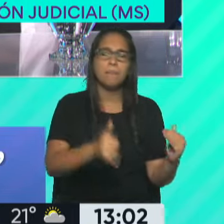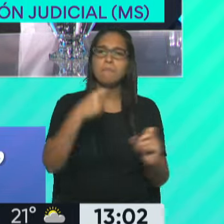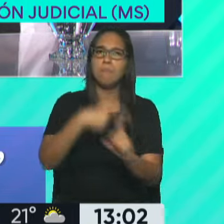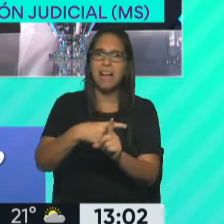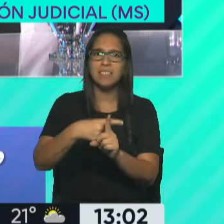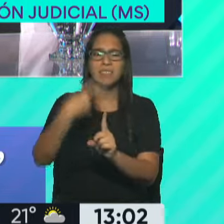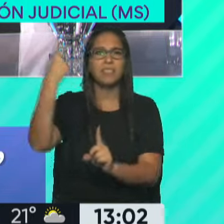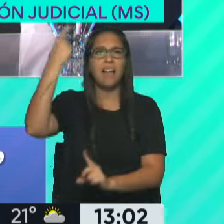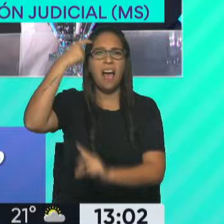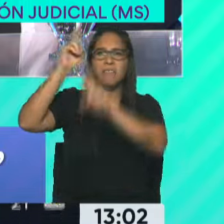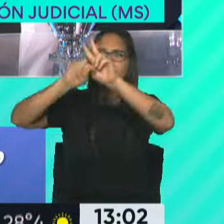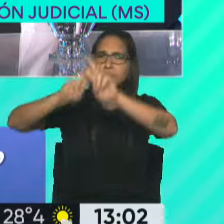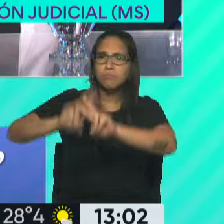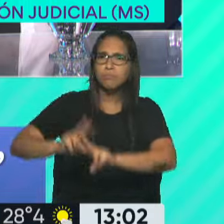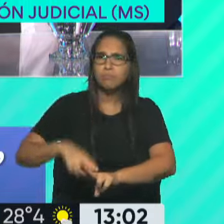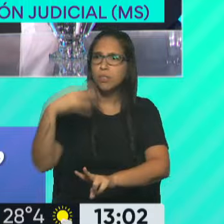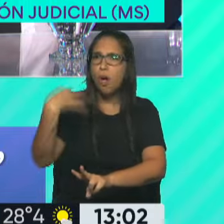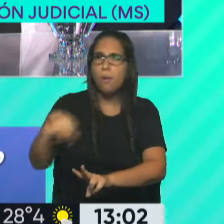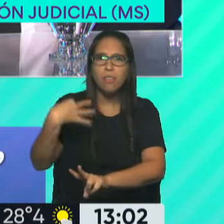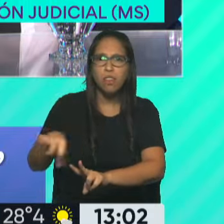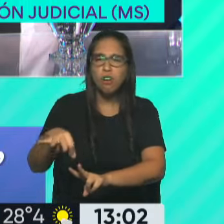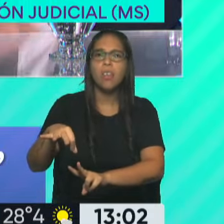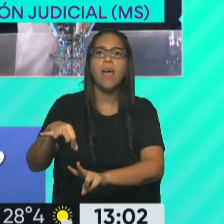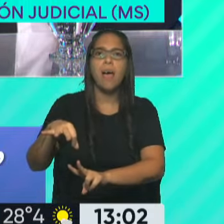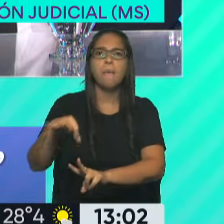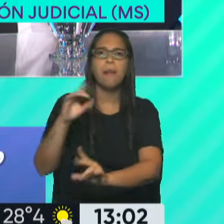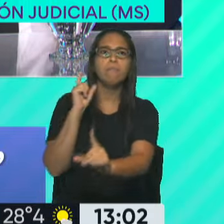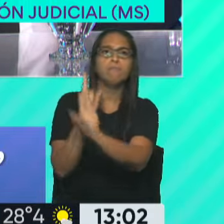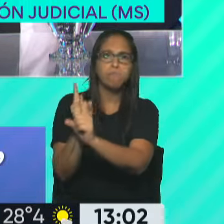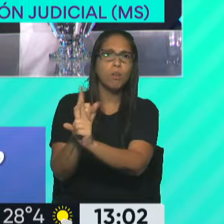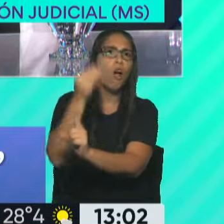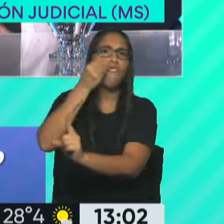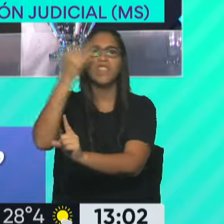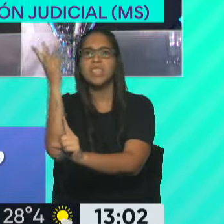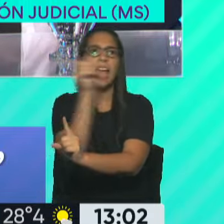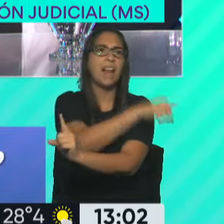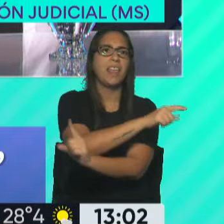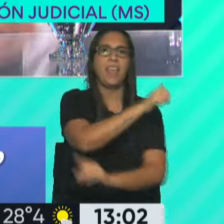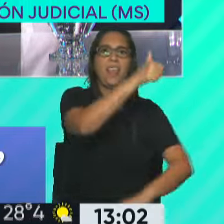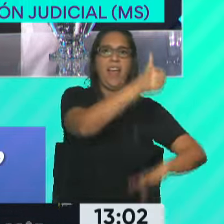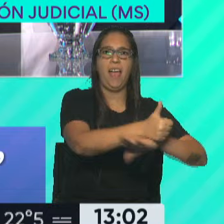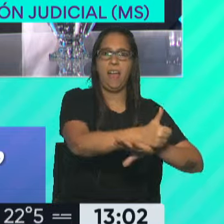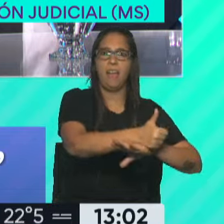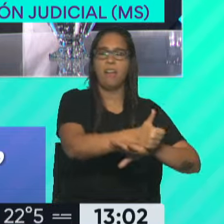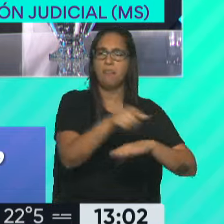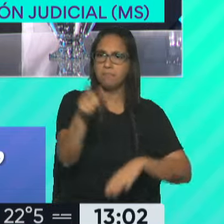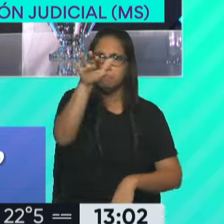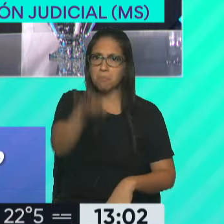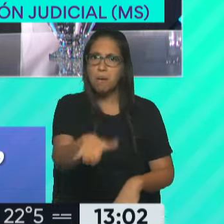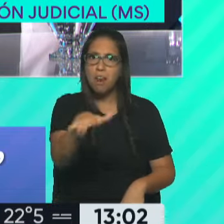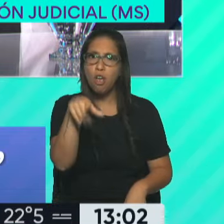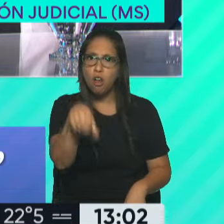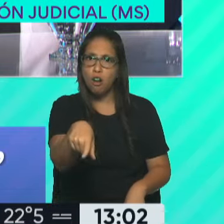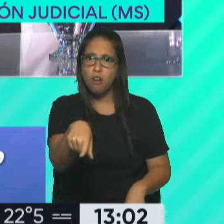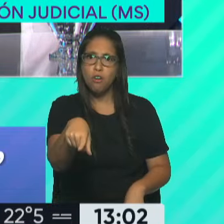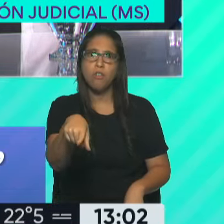pericia obligatoria y que establezca un perito oficial y un perito de parte para garantizar el derecho de defensa, que establezca que ese menor